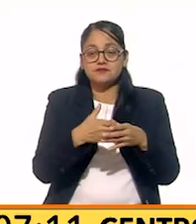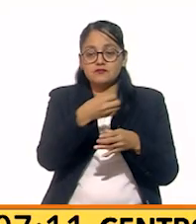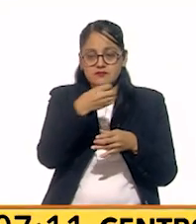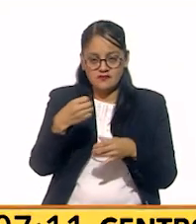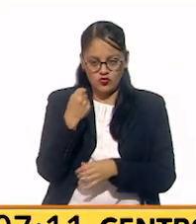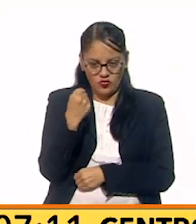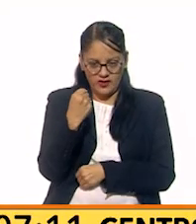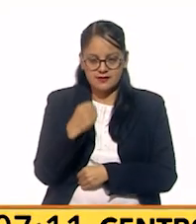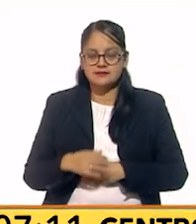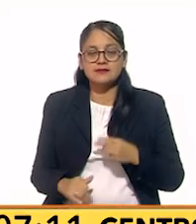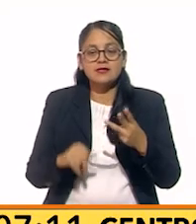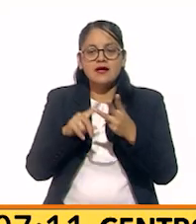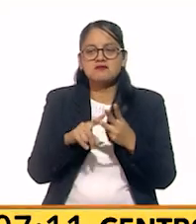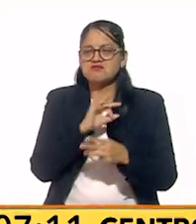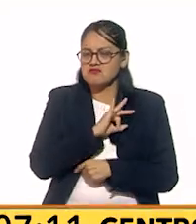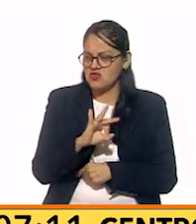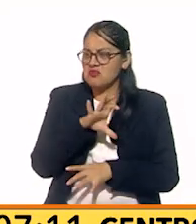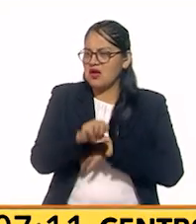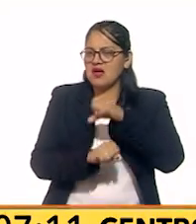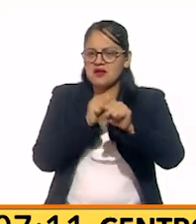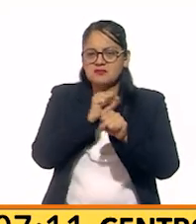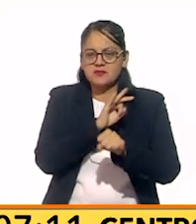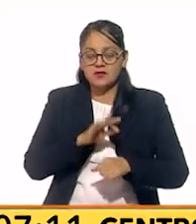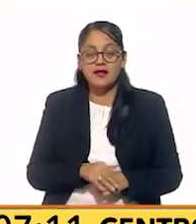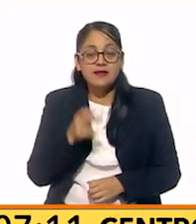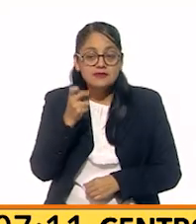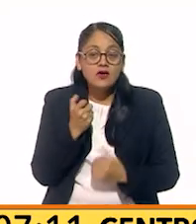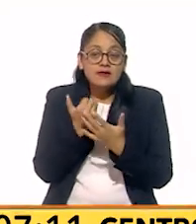organizada y lo que pueden lograr con eso. Entonces,